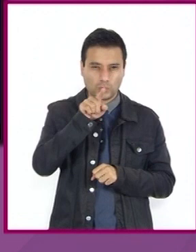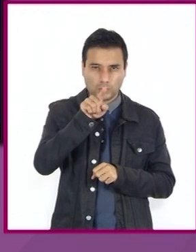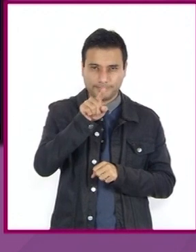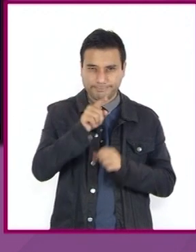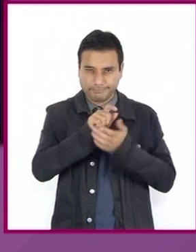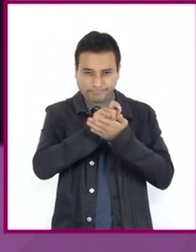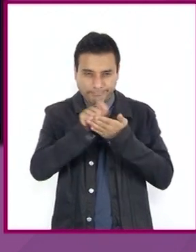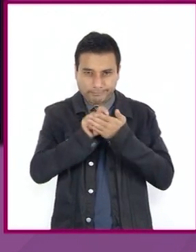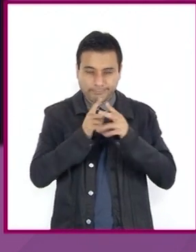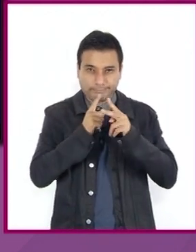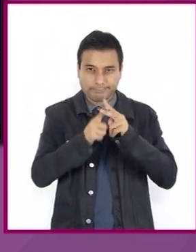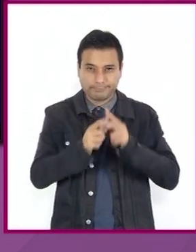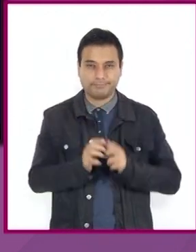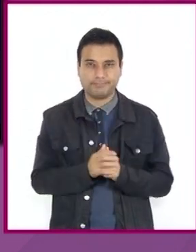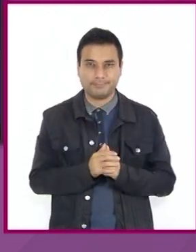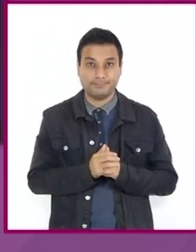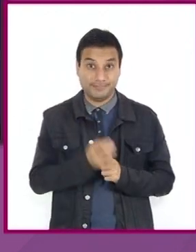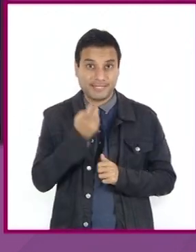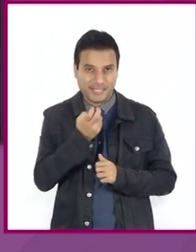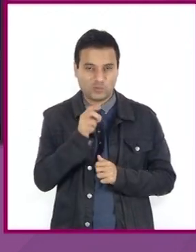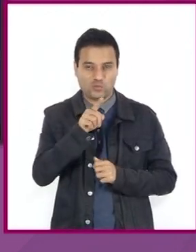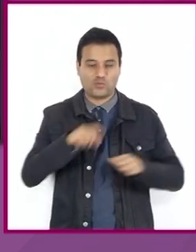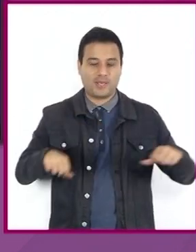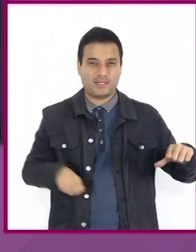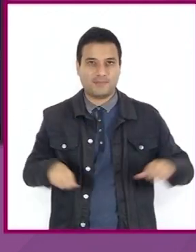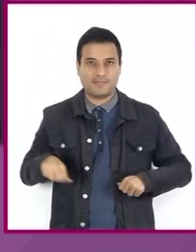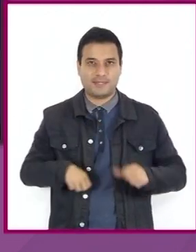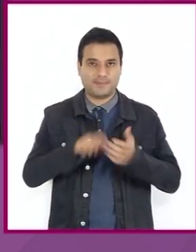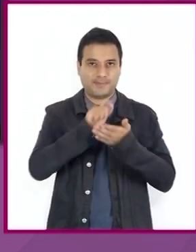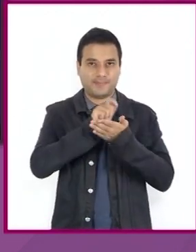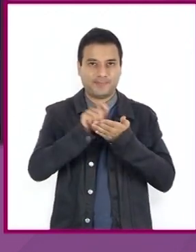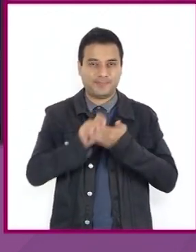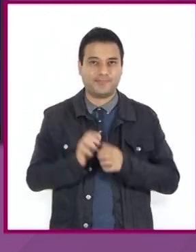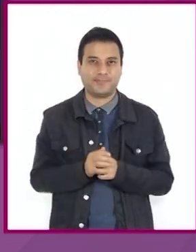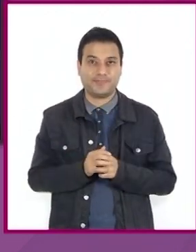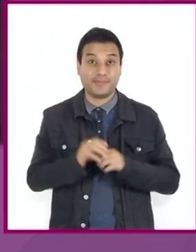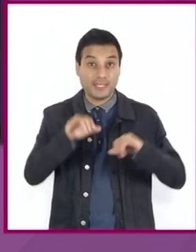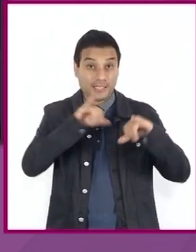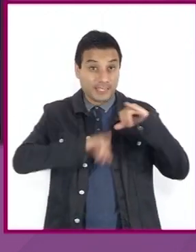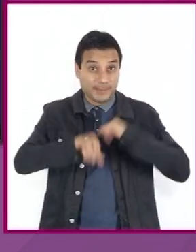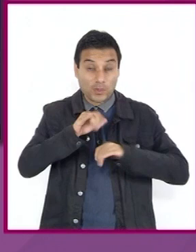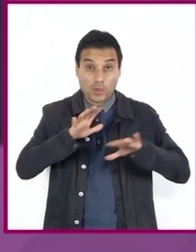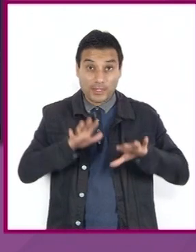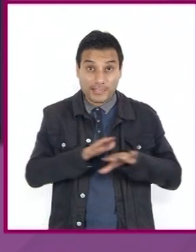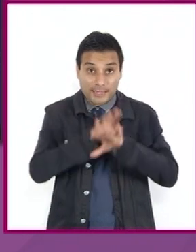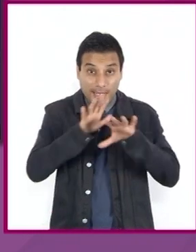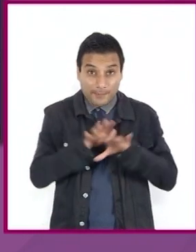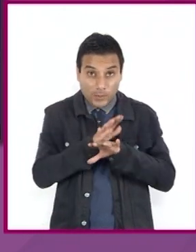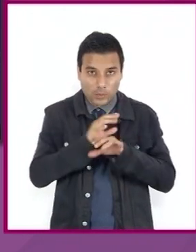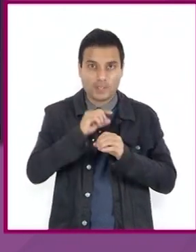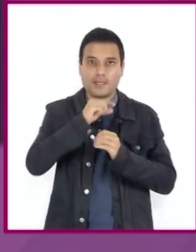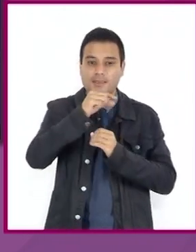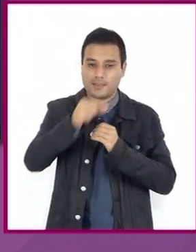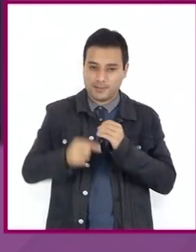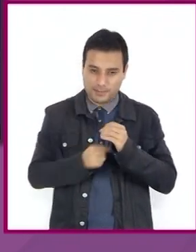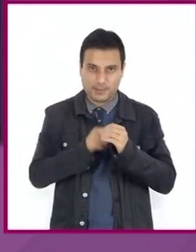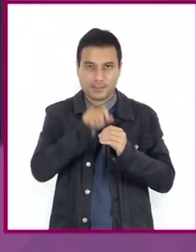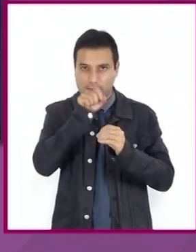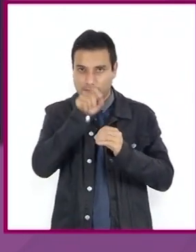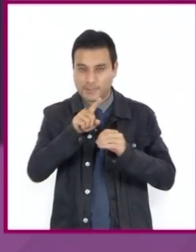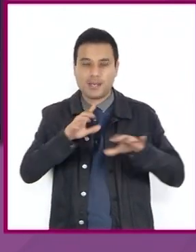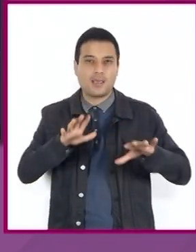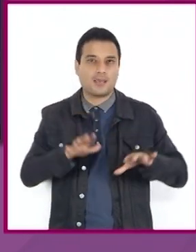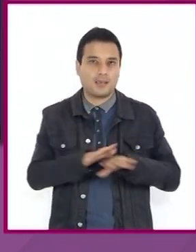masa. Este es el reto del día de hoy. Los cambios químicos provocan un rearreglo de los átomos que constituyen la